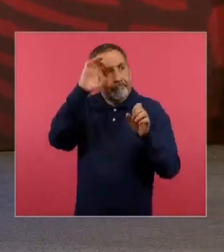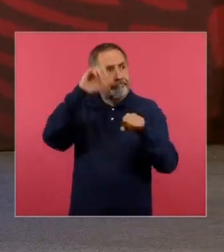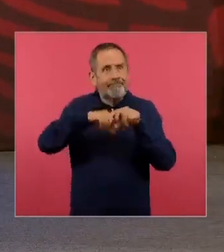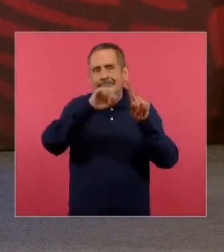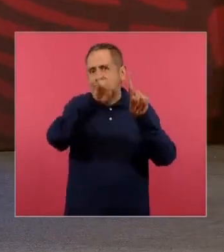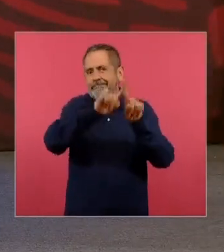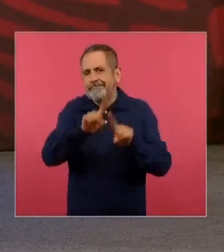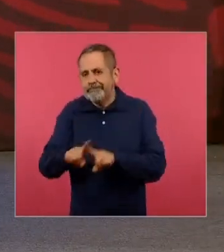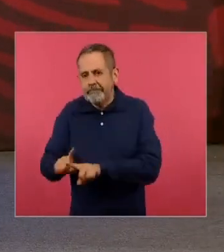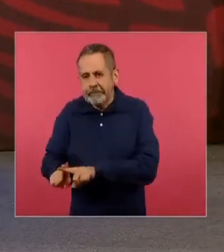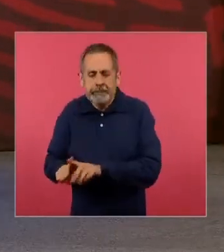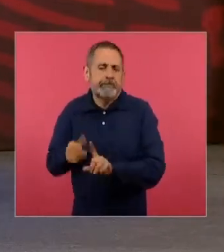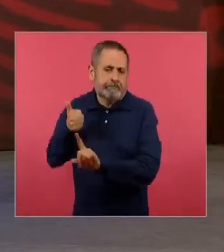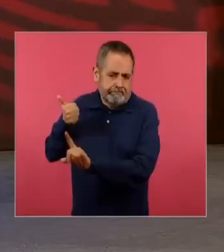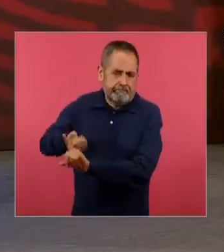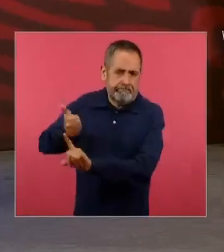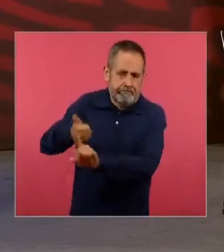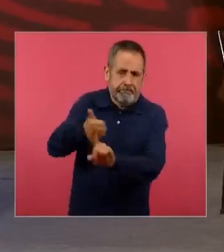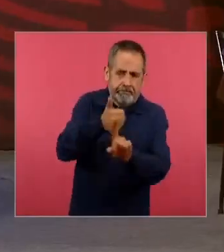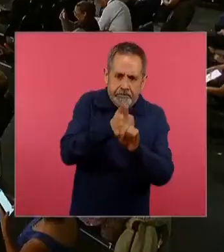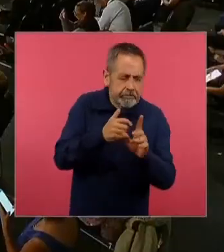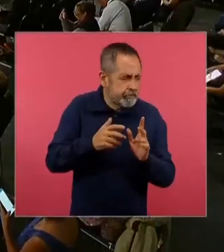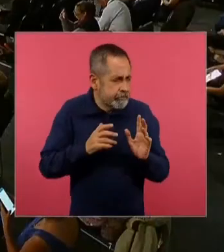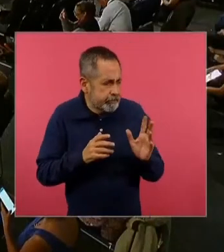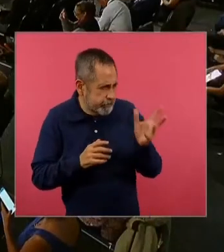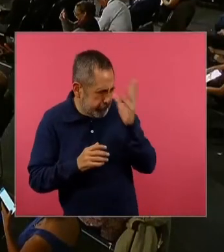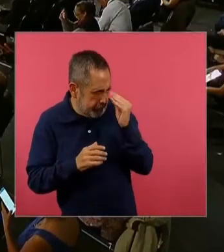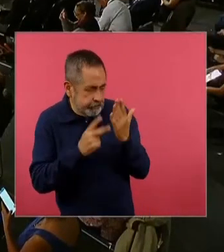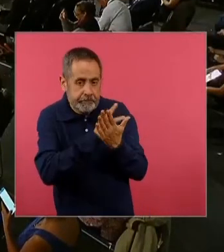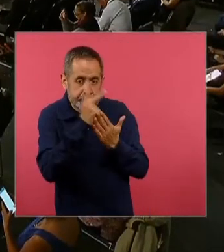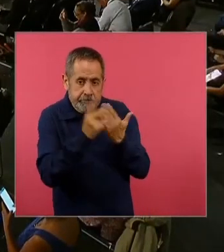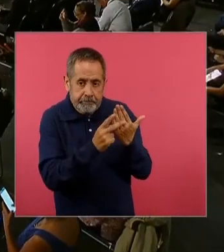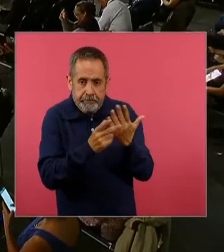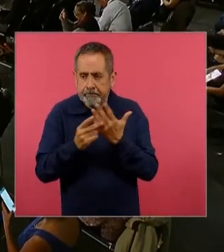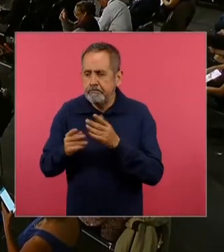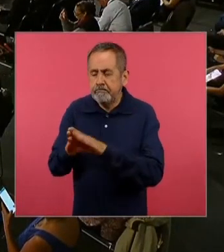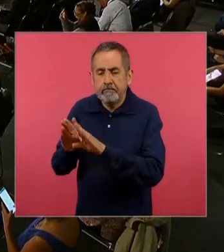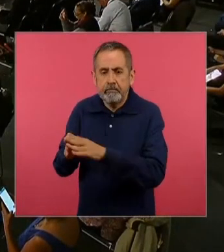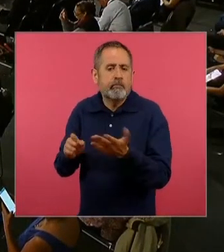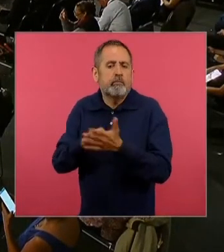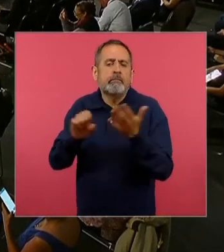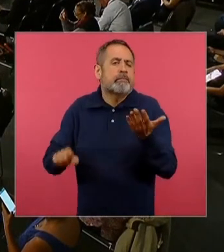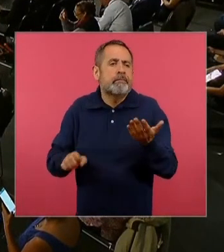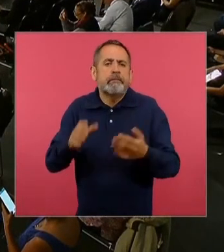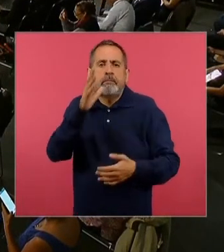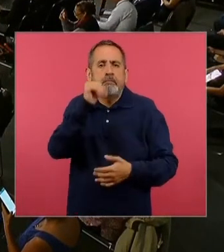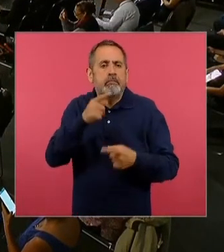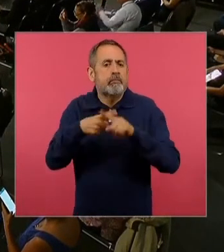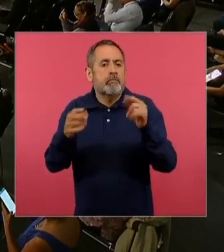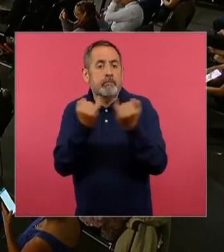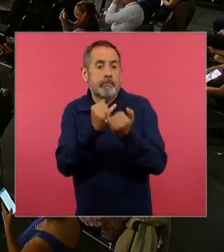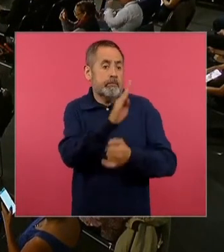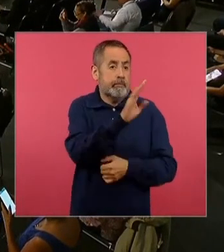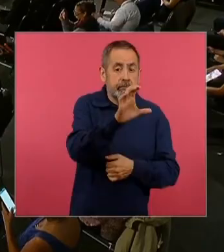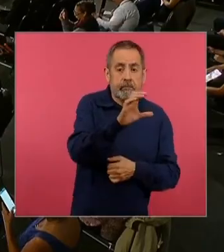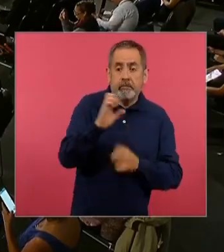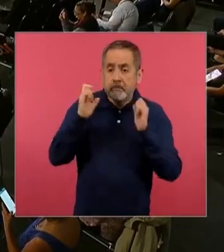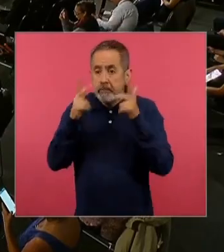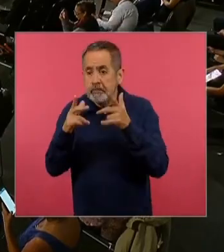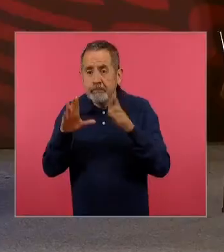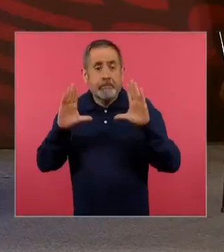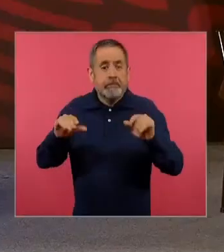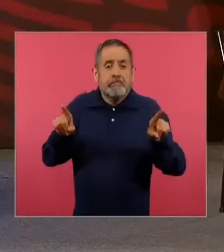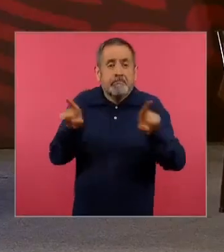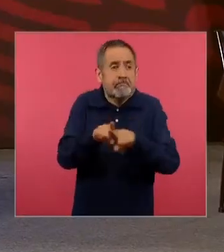cultural del país, que también reclamaban, ¿cómo quieren que enseñemos lo mismo en Baja California que en Chiapas, en Tamaulipas